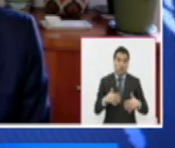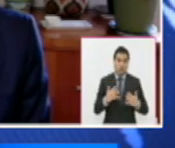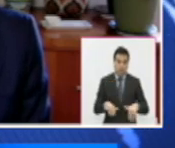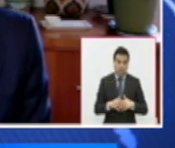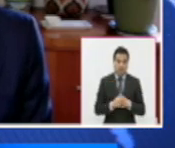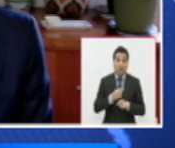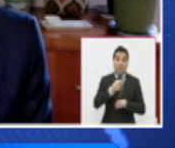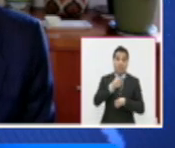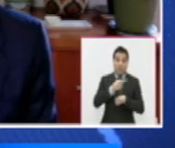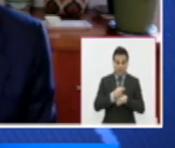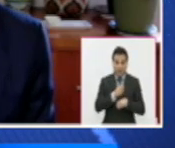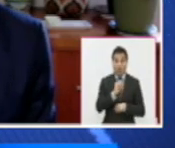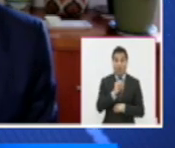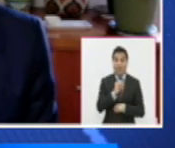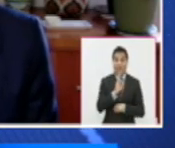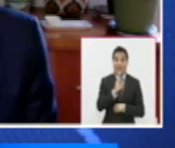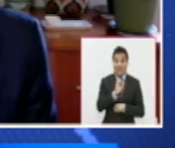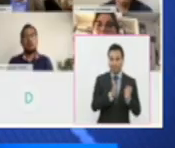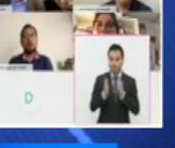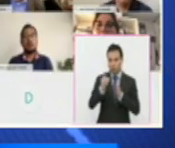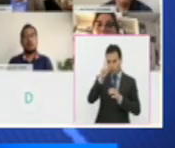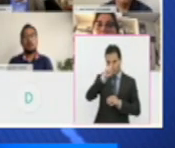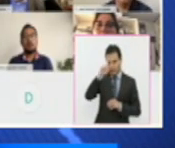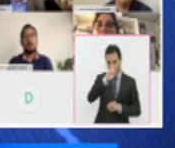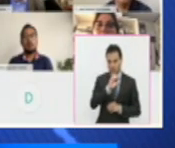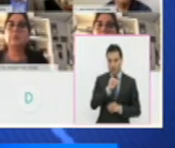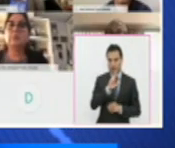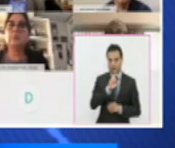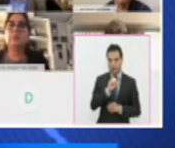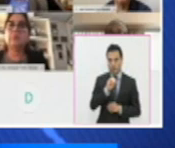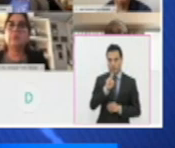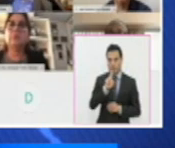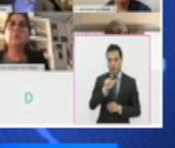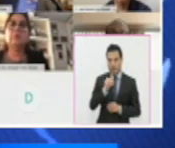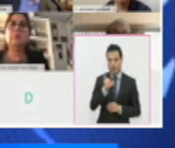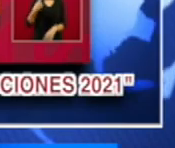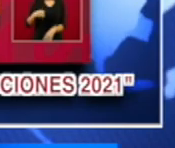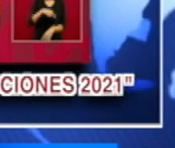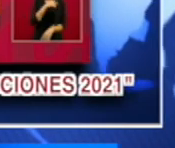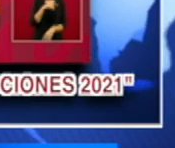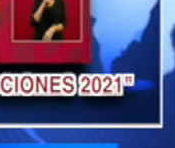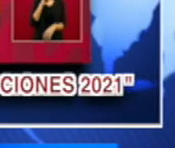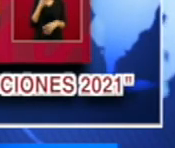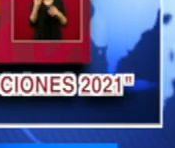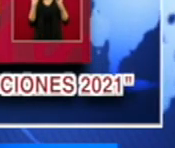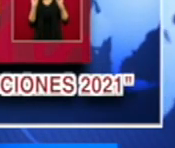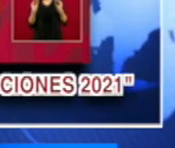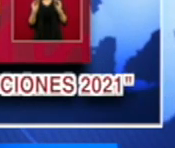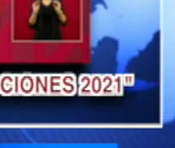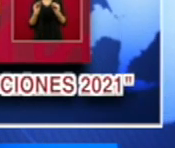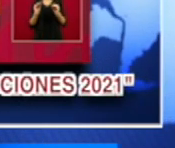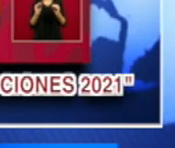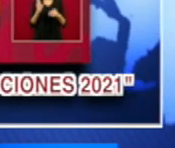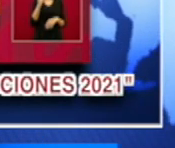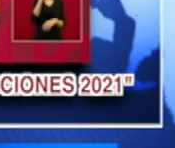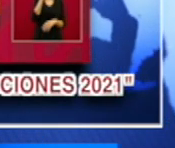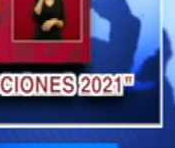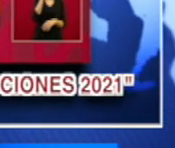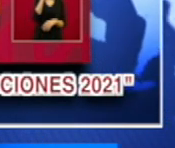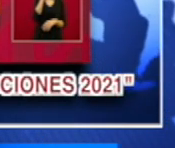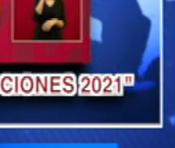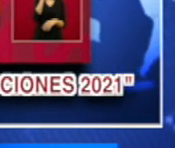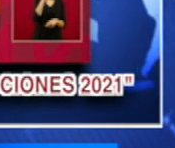esa declaración no se hace cargo del marco constitucional vigente, que es lo que nos rige. Las elecciones sí. de 2021 van a